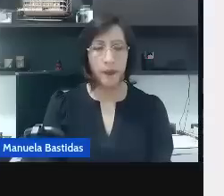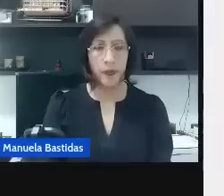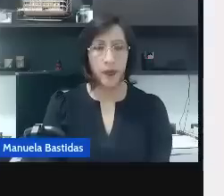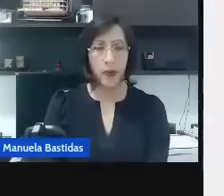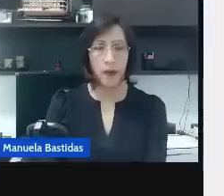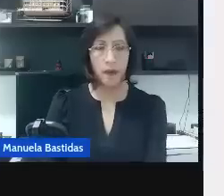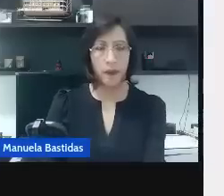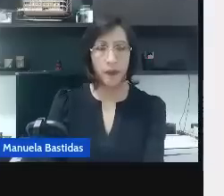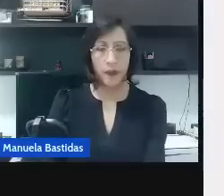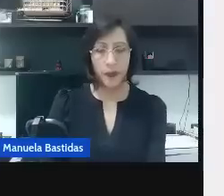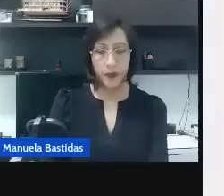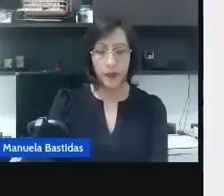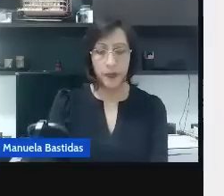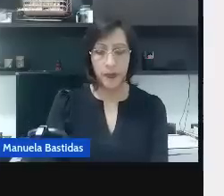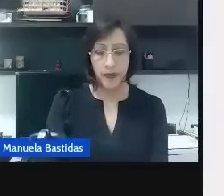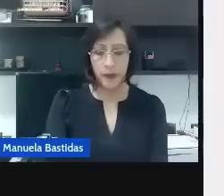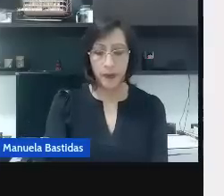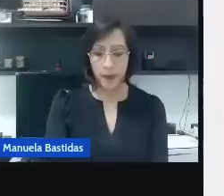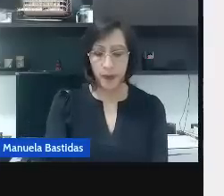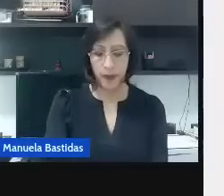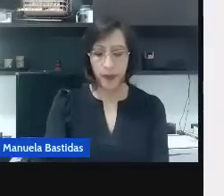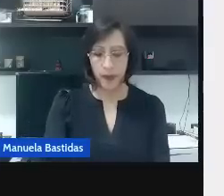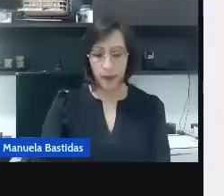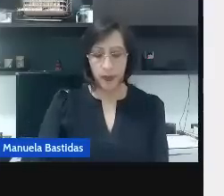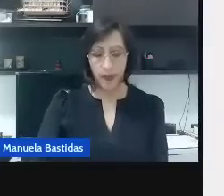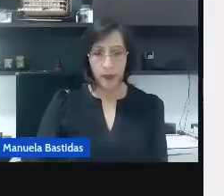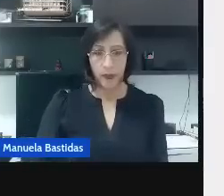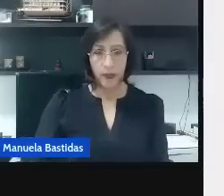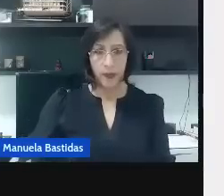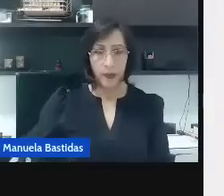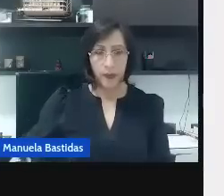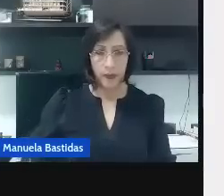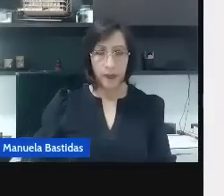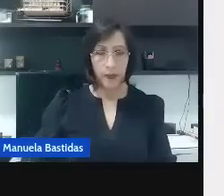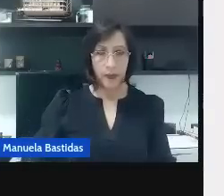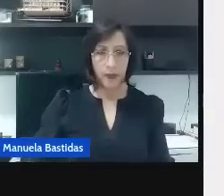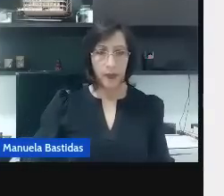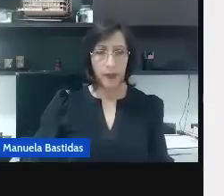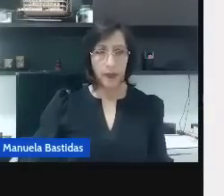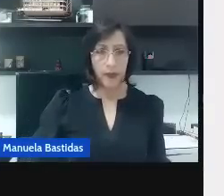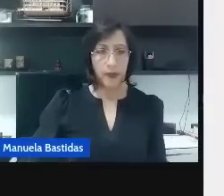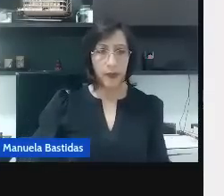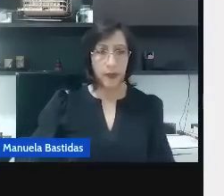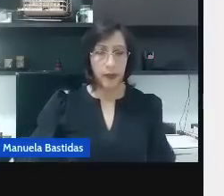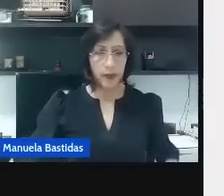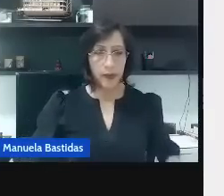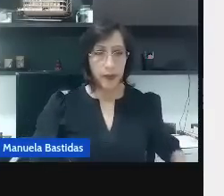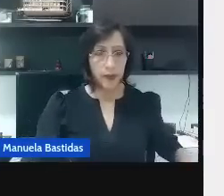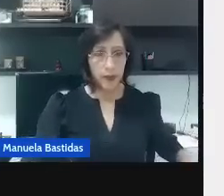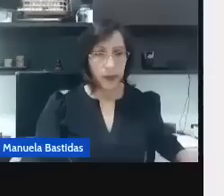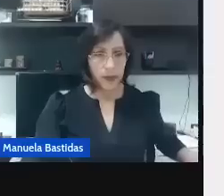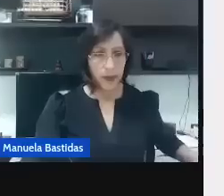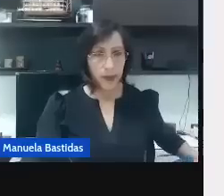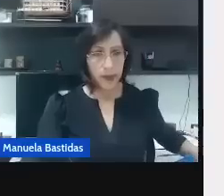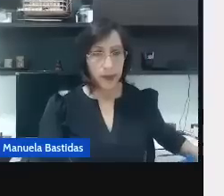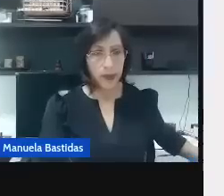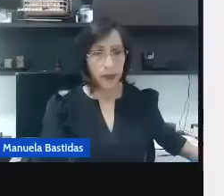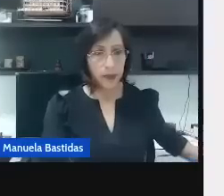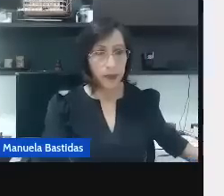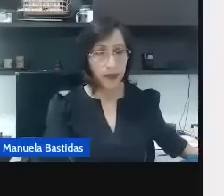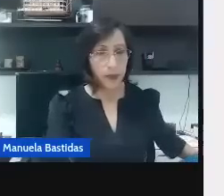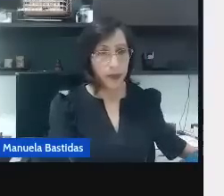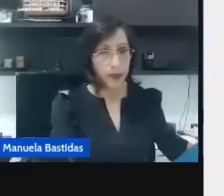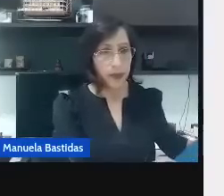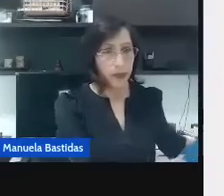o que son hasta ahora el bloque magisterial tres votaron para que Pedro Castillo sea encerrado uno nomás votó en contra bueno